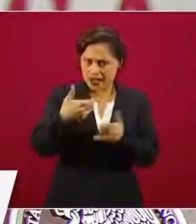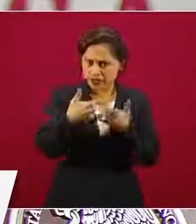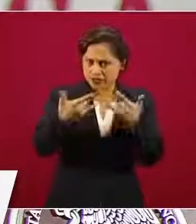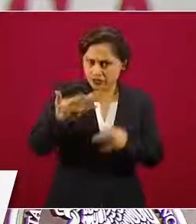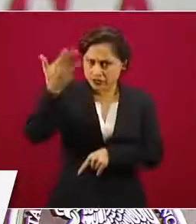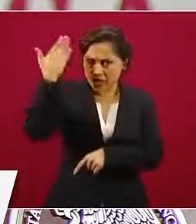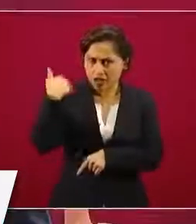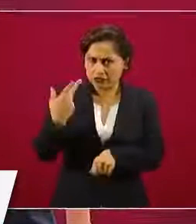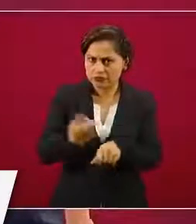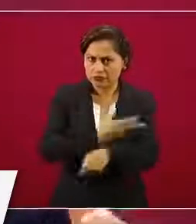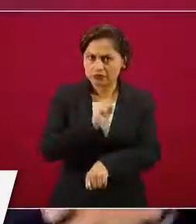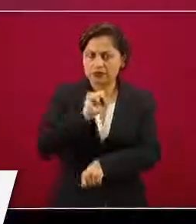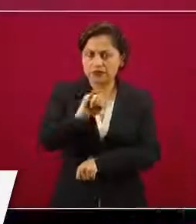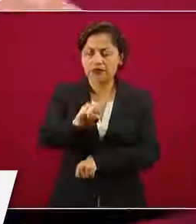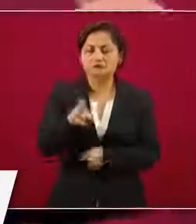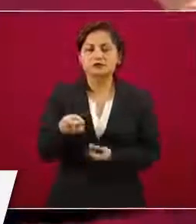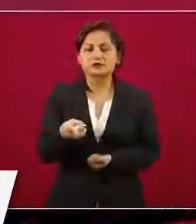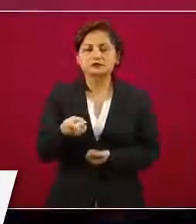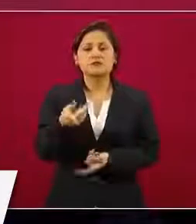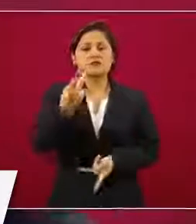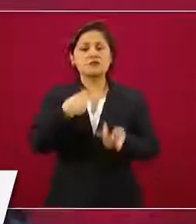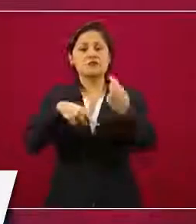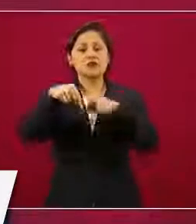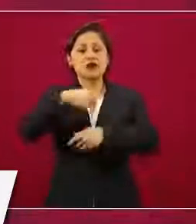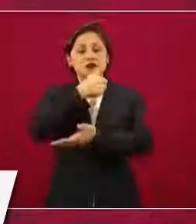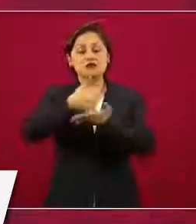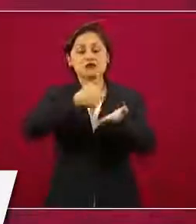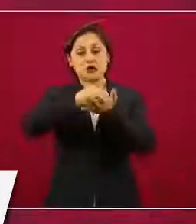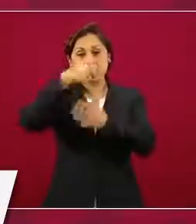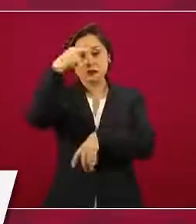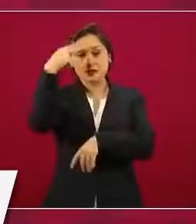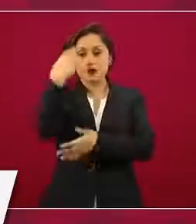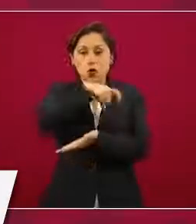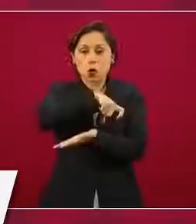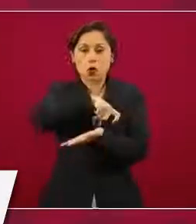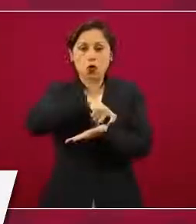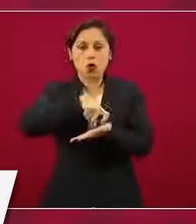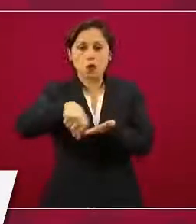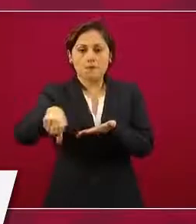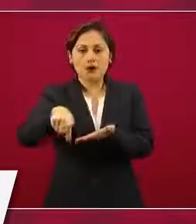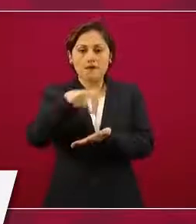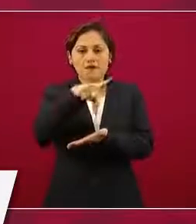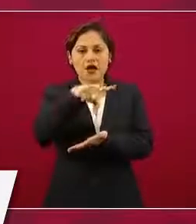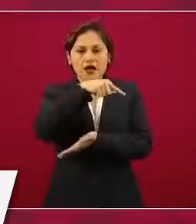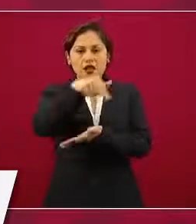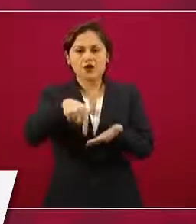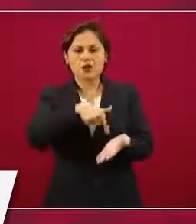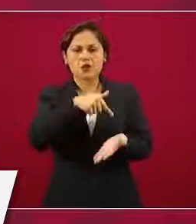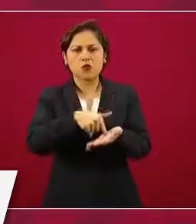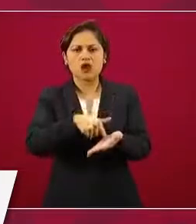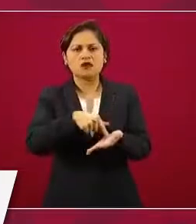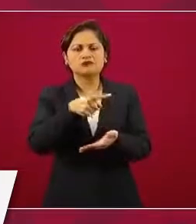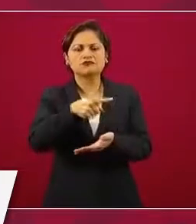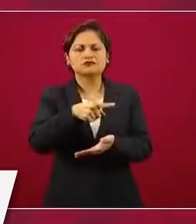y compraban o rentaban una casa en Las Lomas o en el Pedregal.